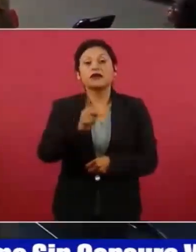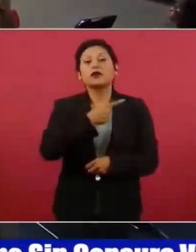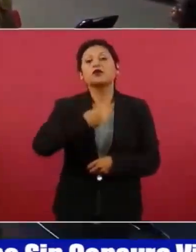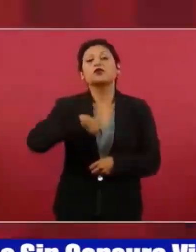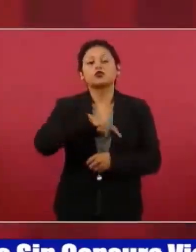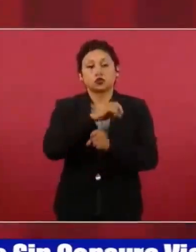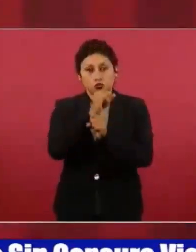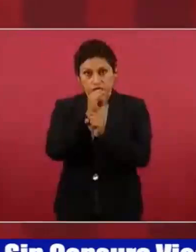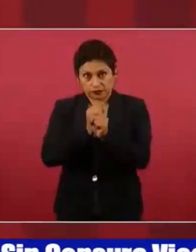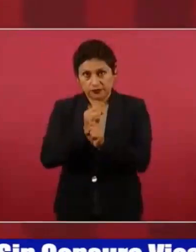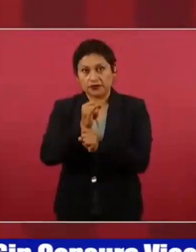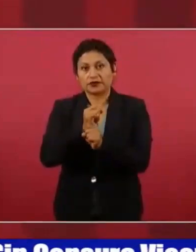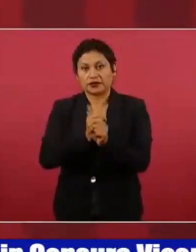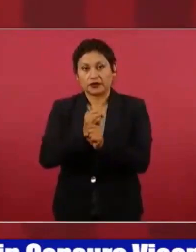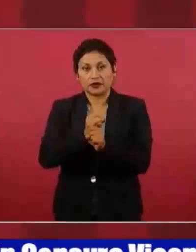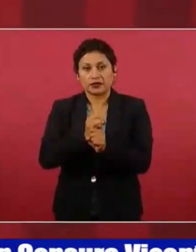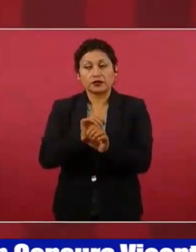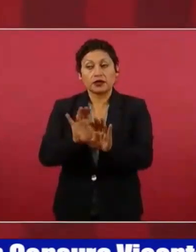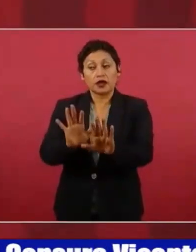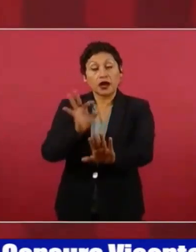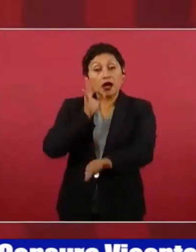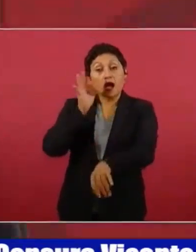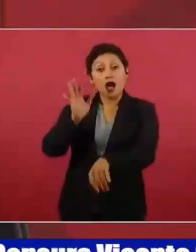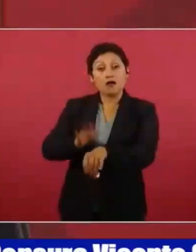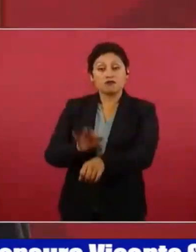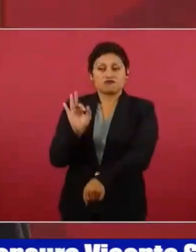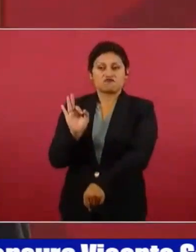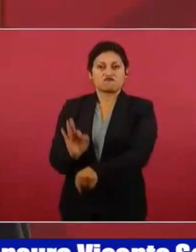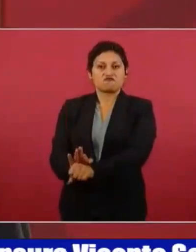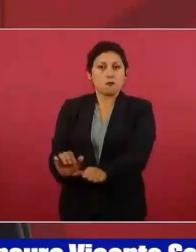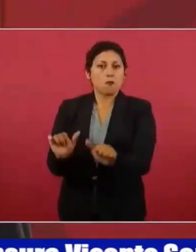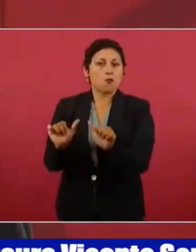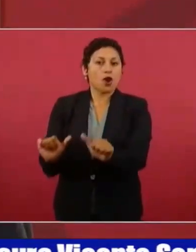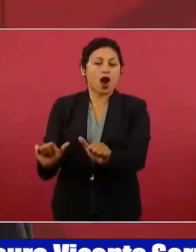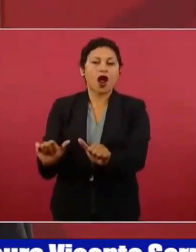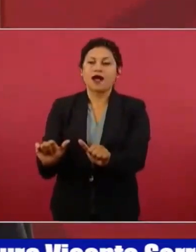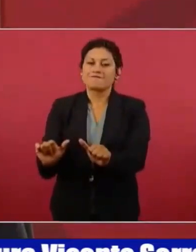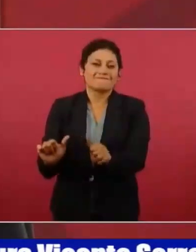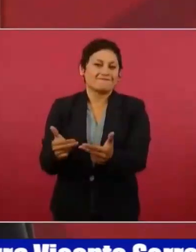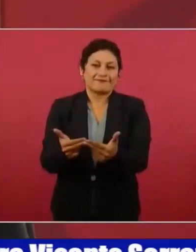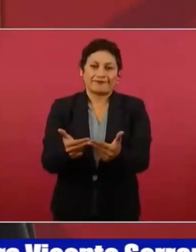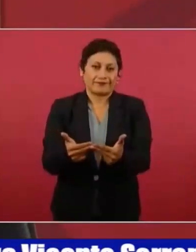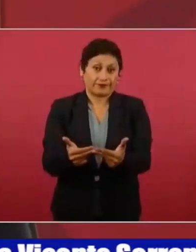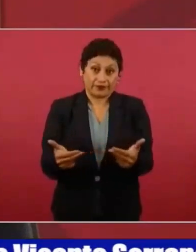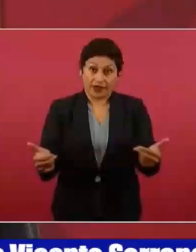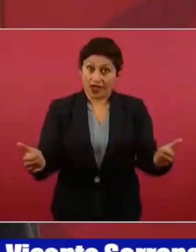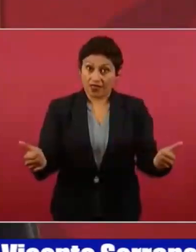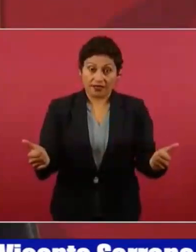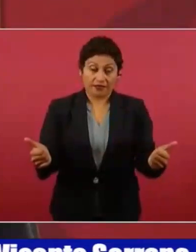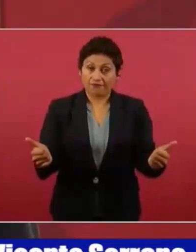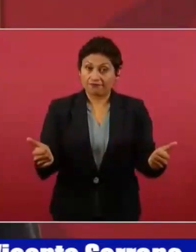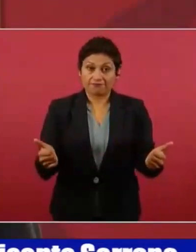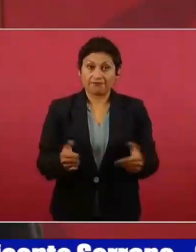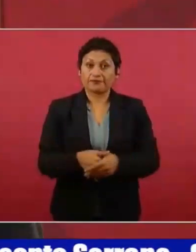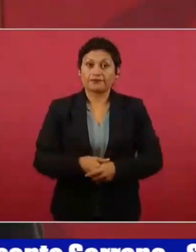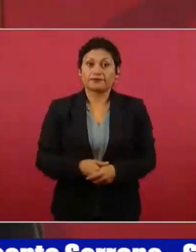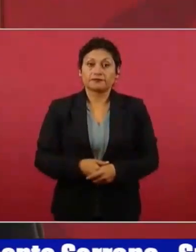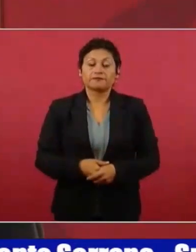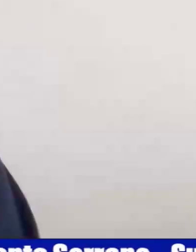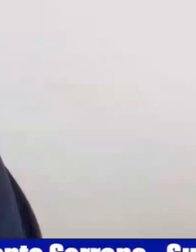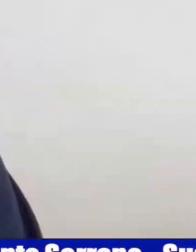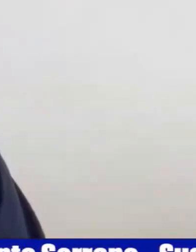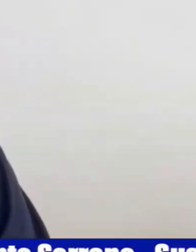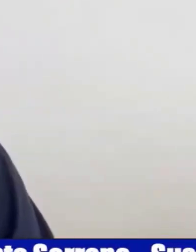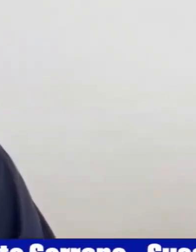en impuestos por parte de Felipe Calderón y 244,000 millones de pesos de